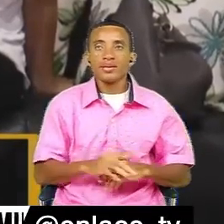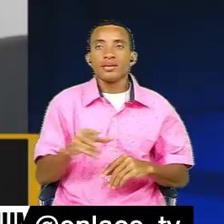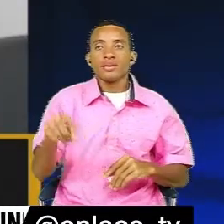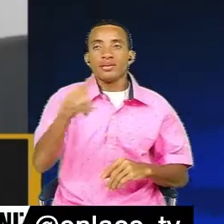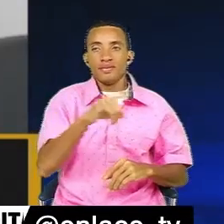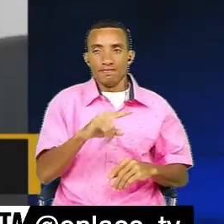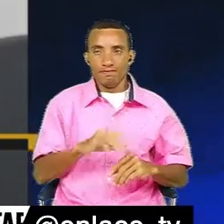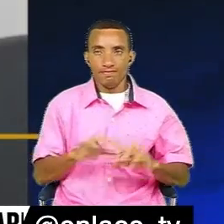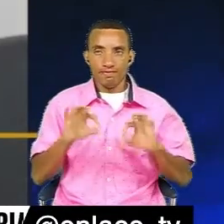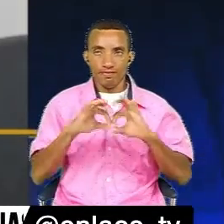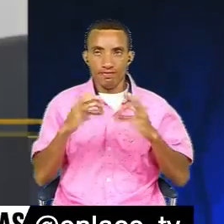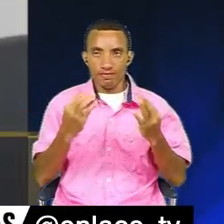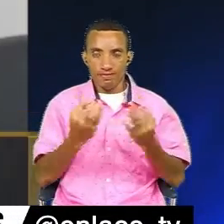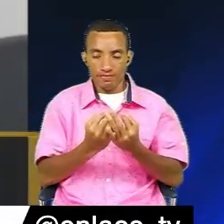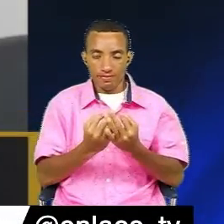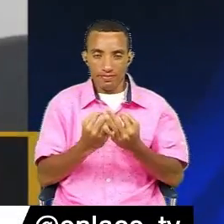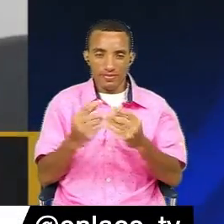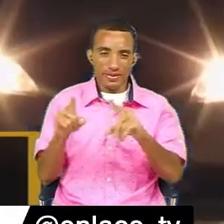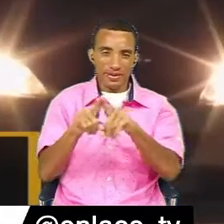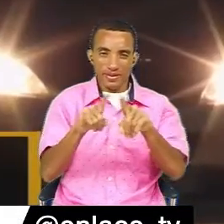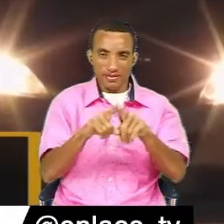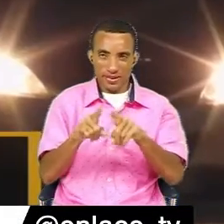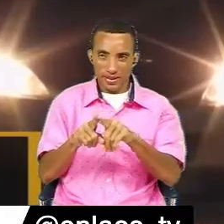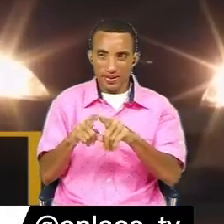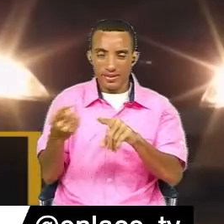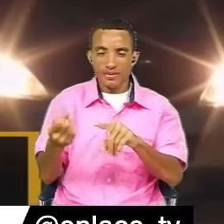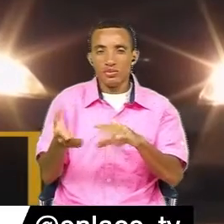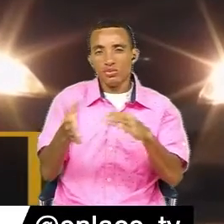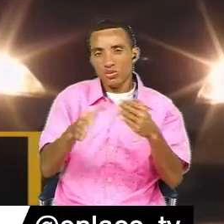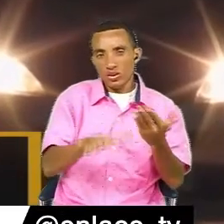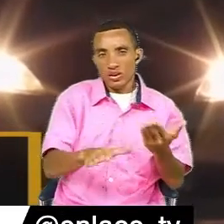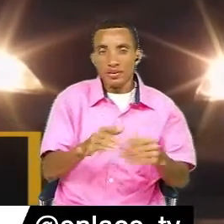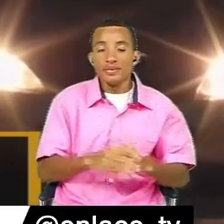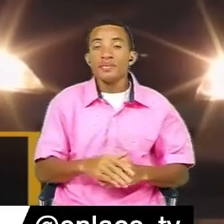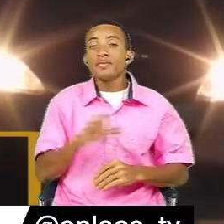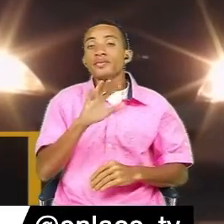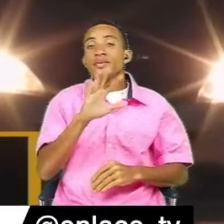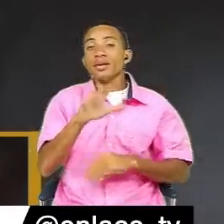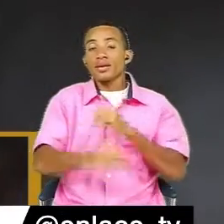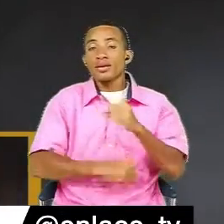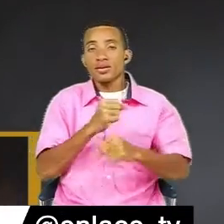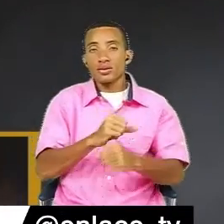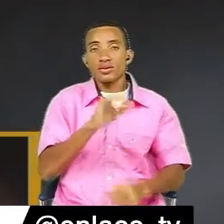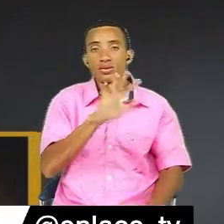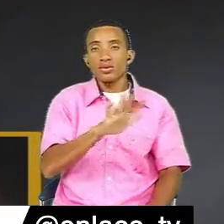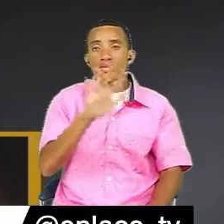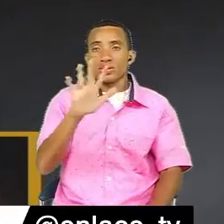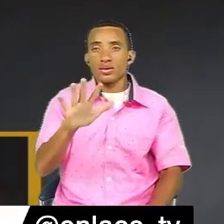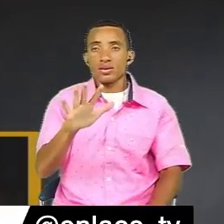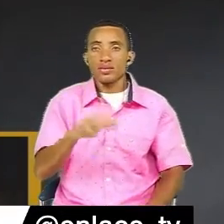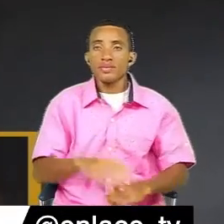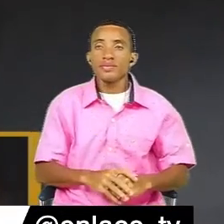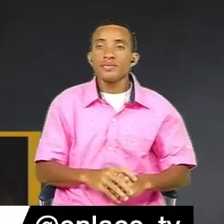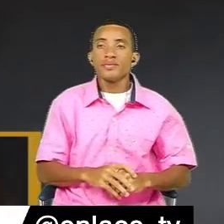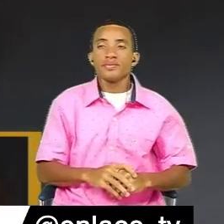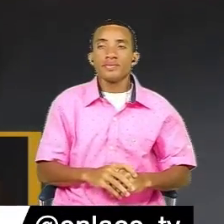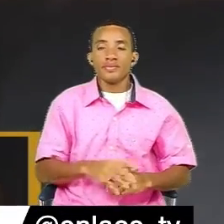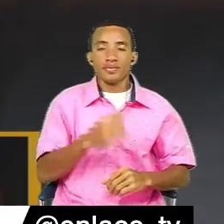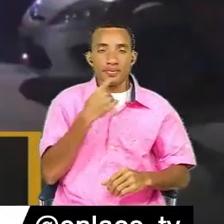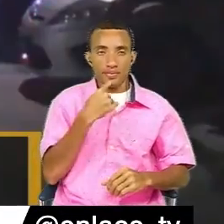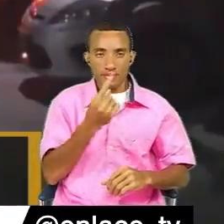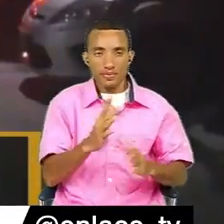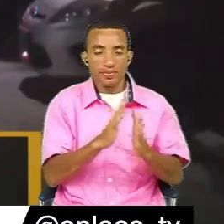dolor por la reciente muerte de su hermana Claudia Metrovia Calvo Bautista, de 59 años de edad, Blanca Cecilia Calvo relata, a la vez